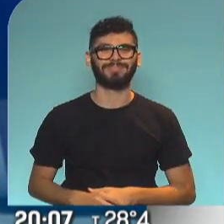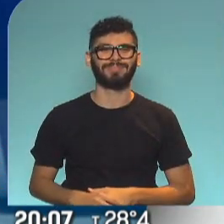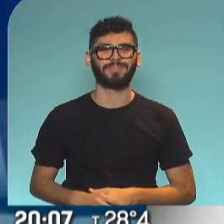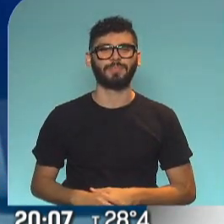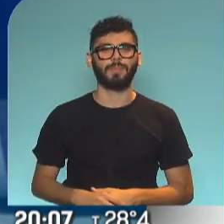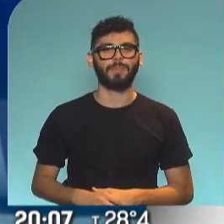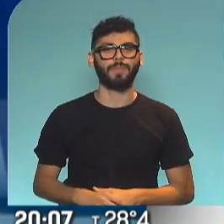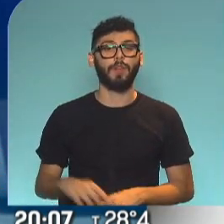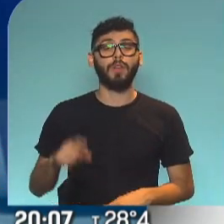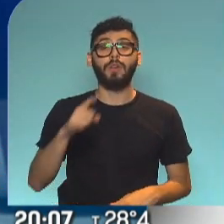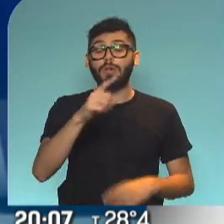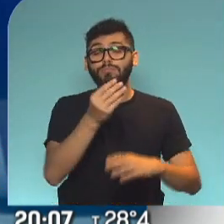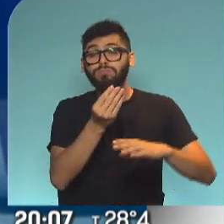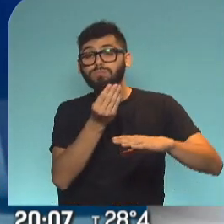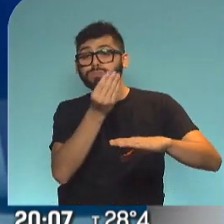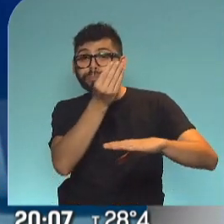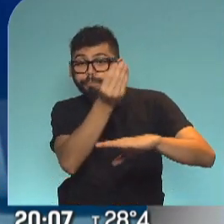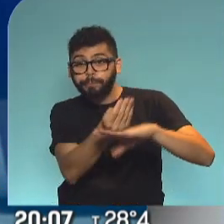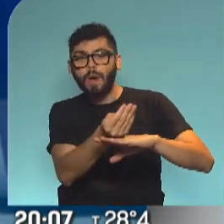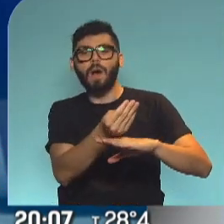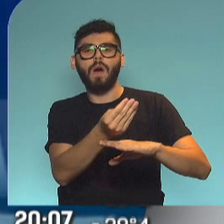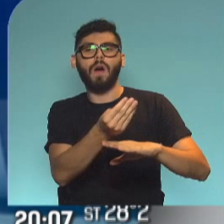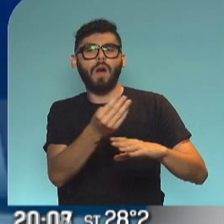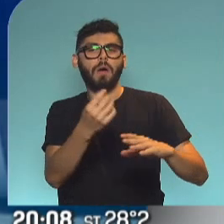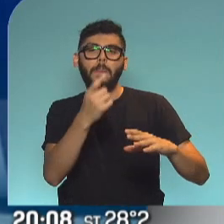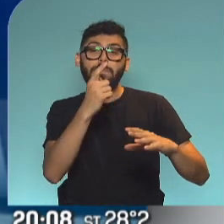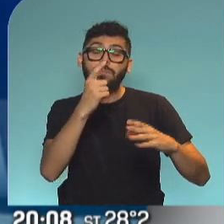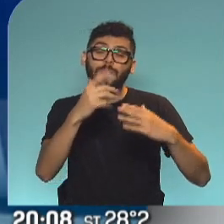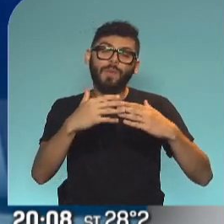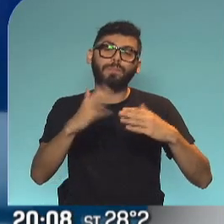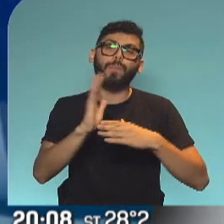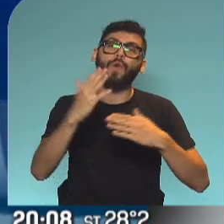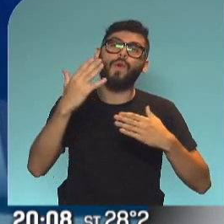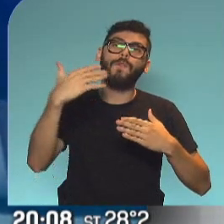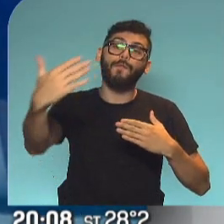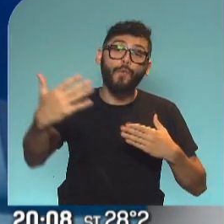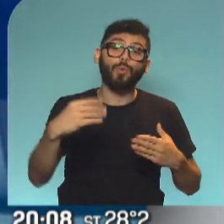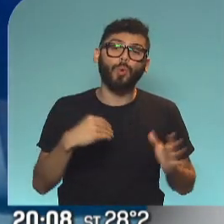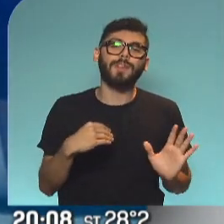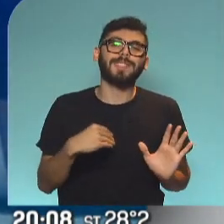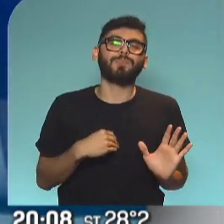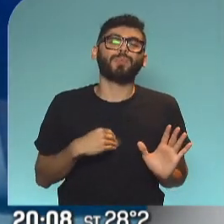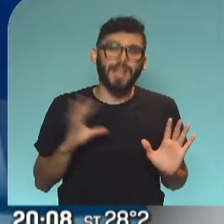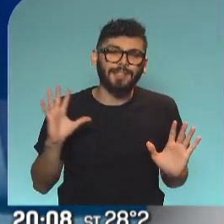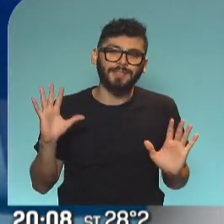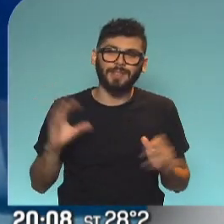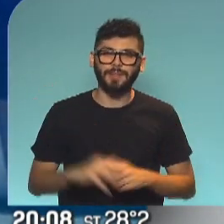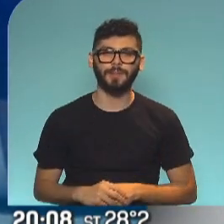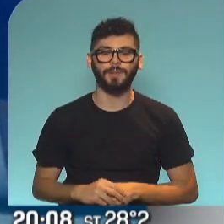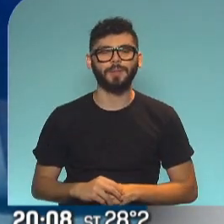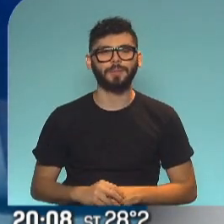donde dice que su asunción plantea un horizonte de esperanzas. Es uno de los fragmentos. Continuamos.